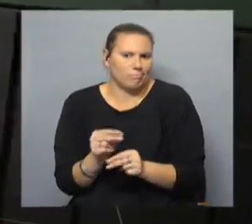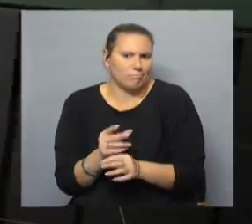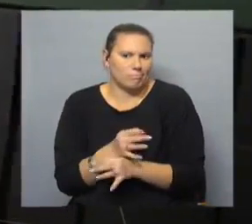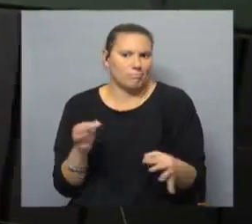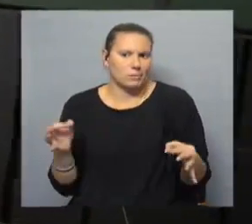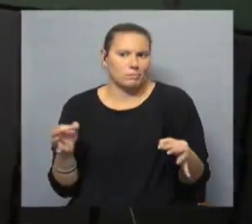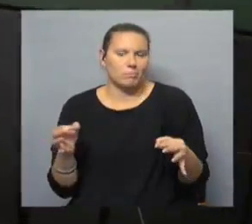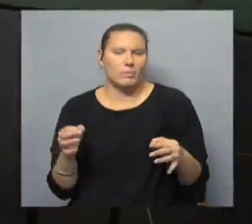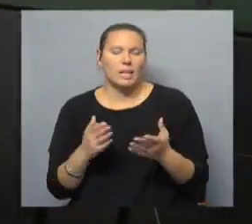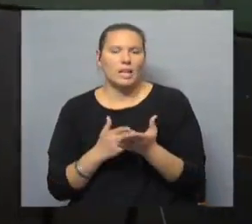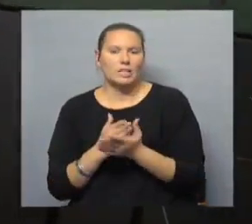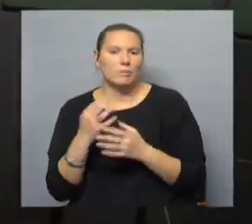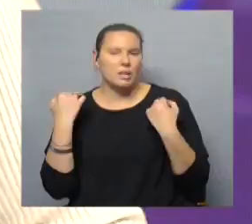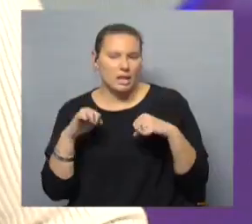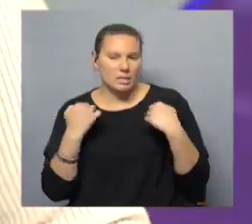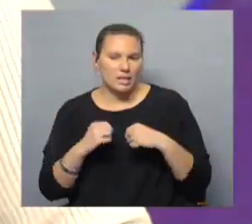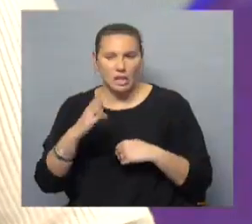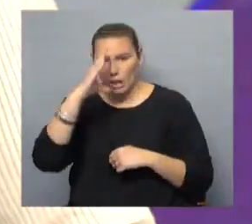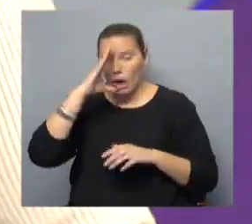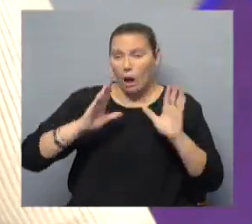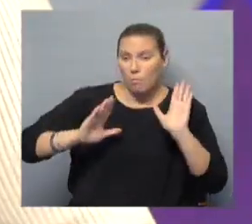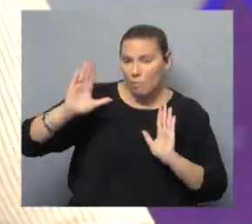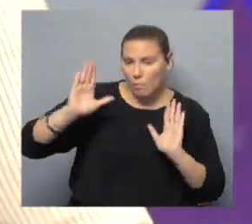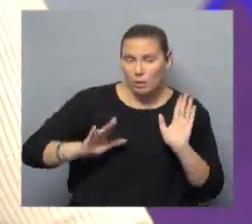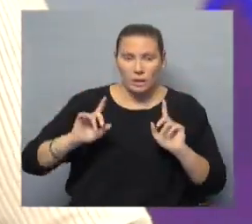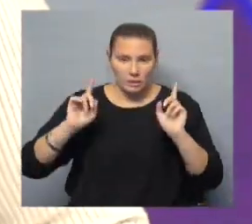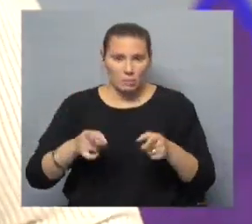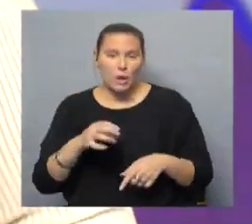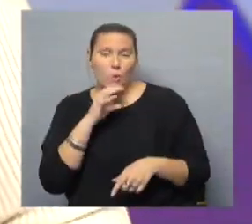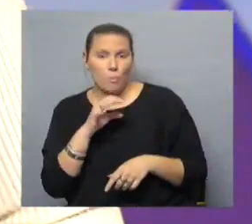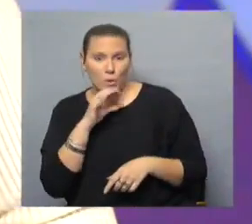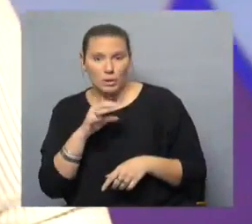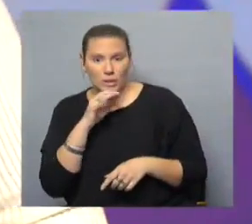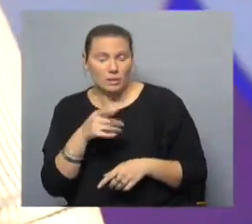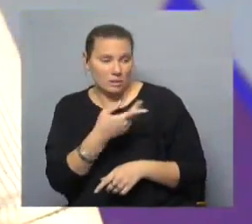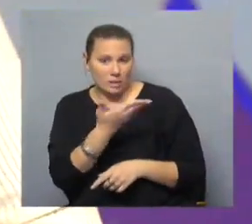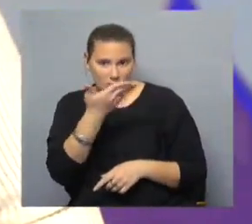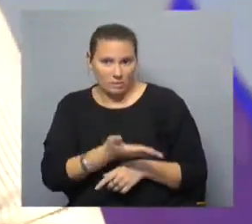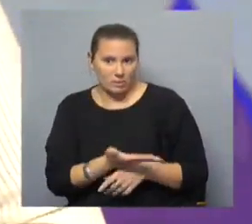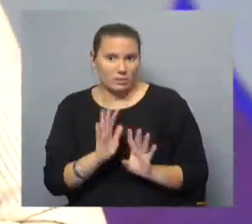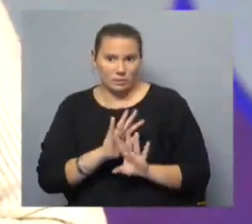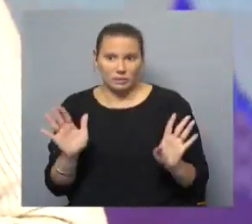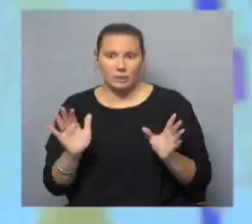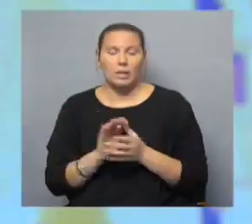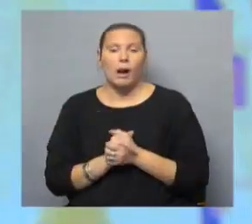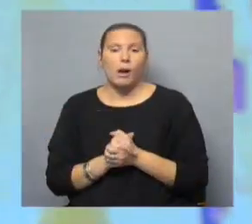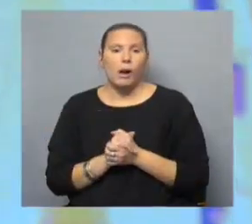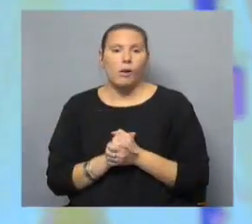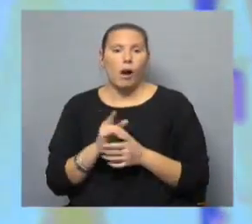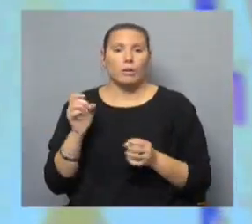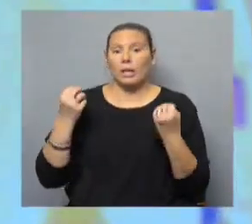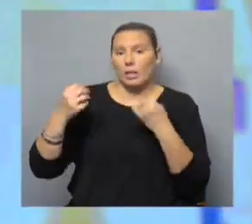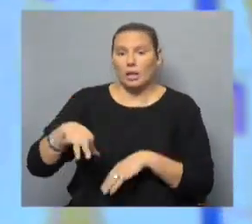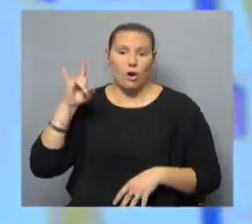van enganchando todo. Como ya están ensayando las murgas y humoristas acá que está, es un... Tremendo. ¿No? Ahora acá que dejó el rock,